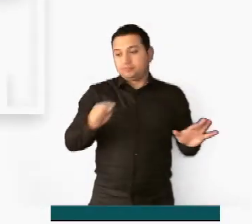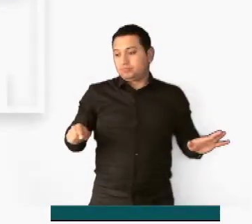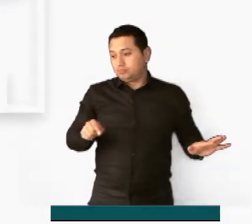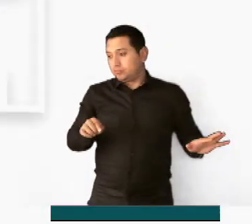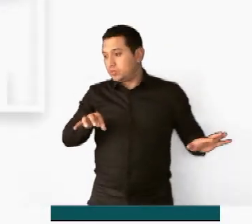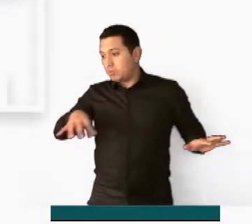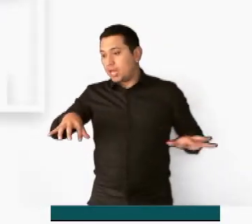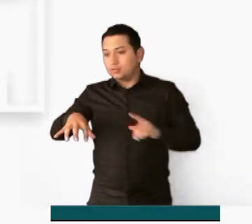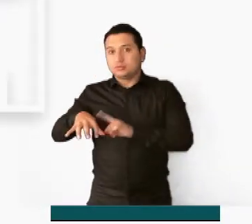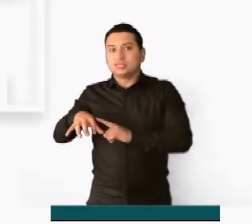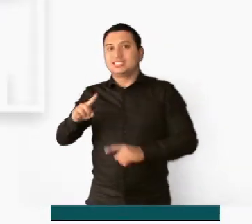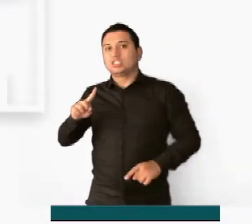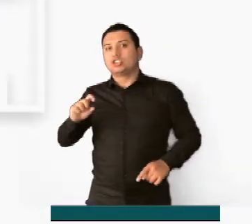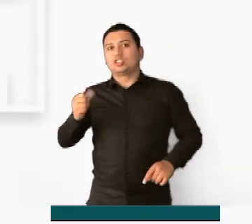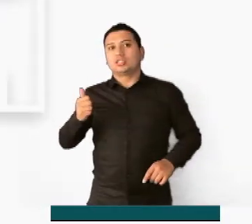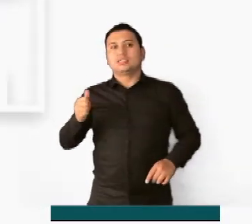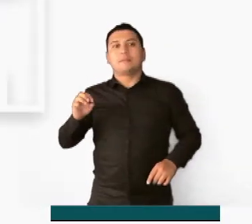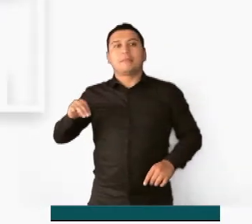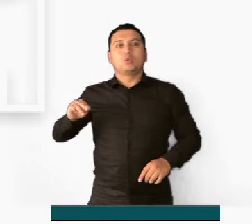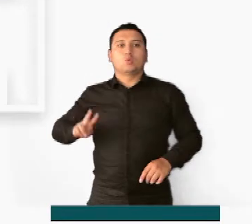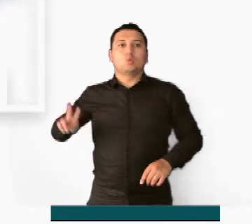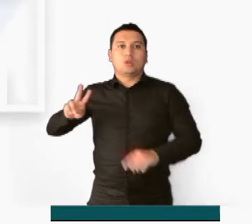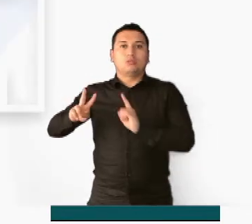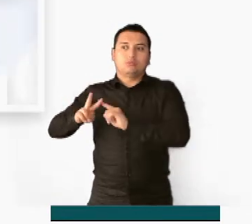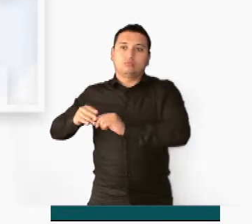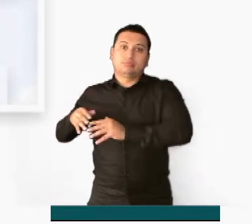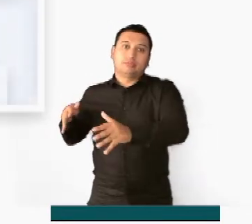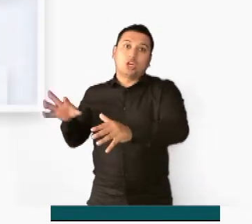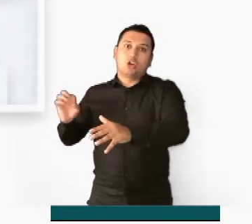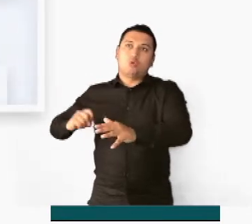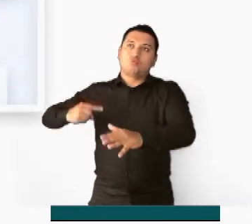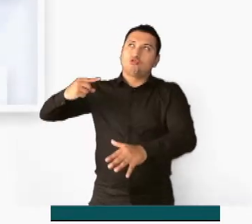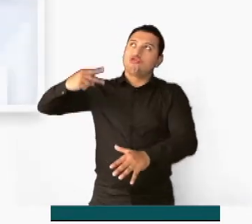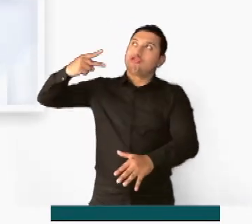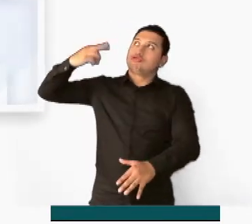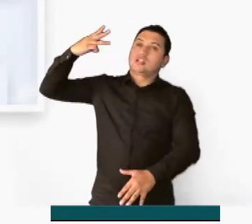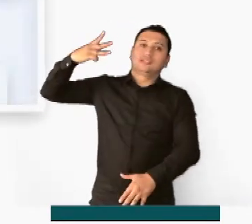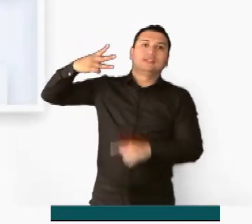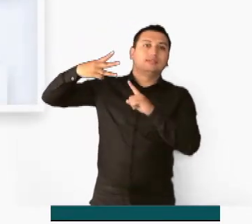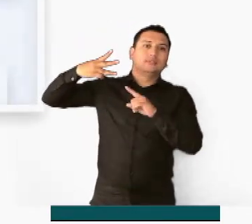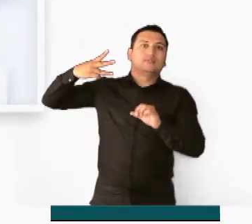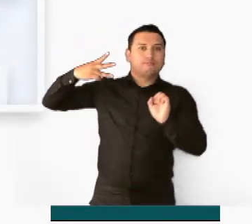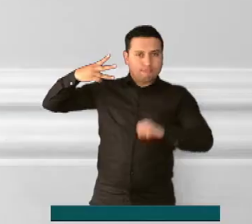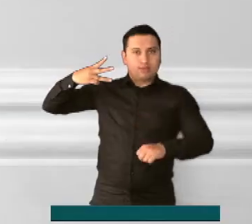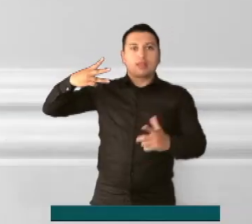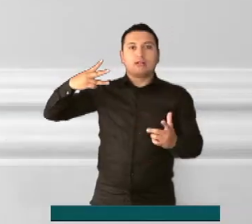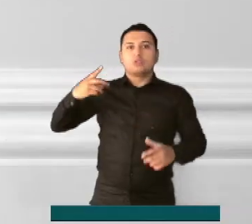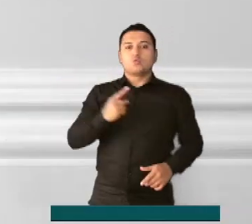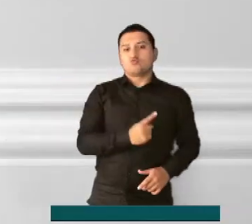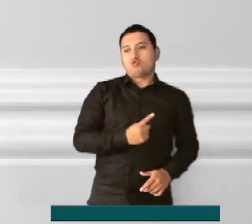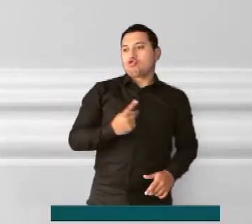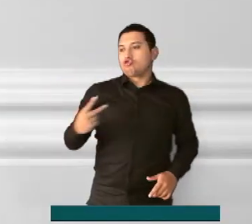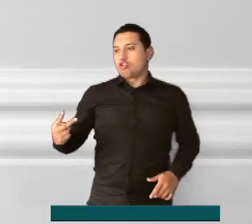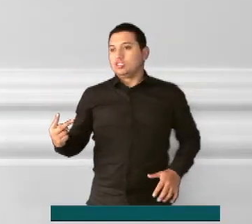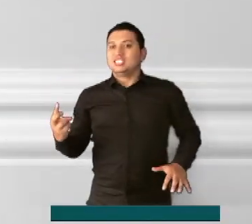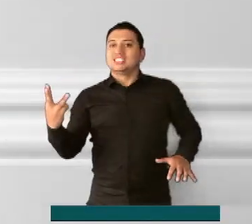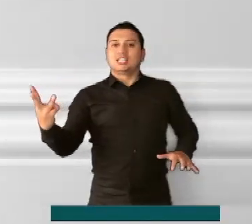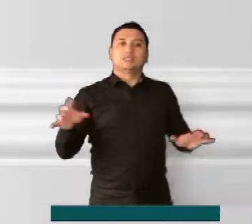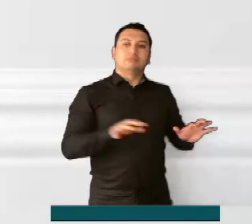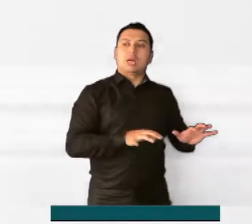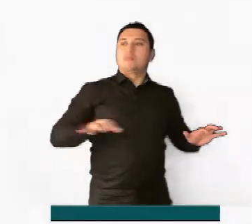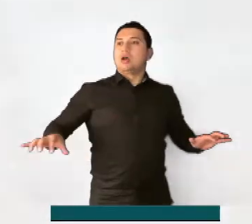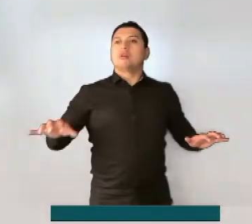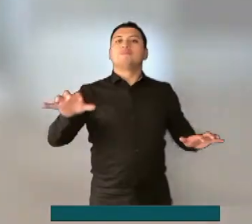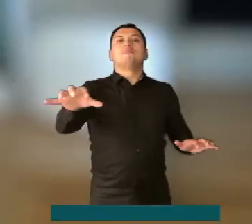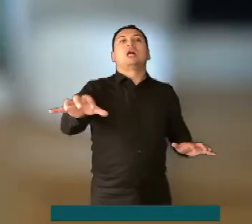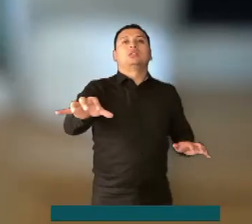hasta 110 metros cuadrados. Si su casa es más grande que eso, o si por ejemplo tiene más de un piso, usted puede agregar un segundo punto o un